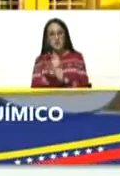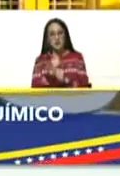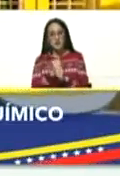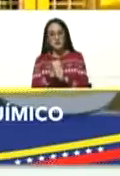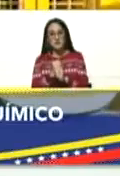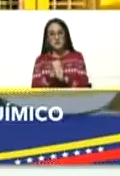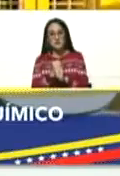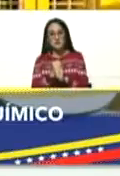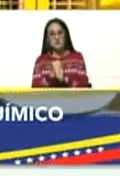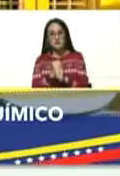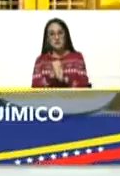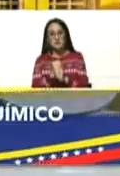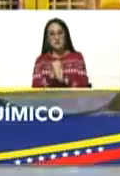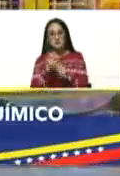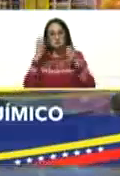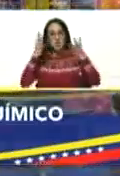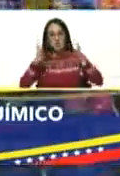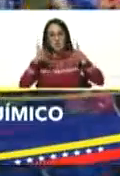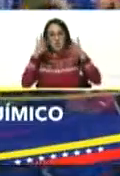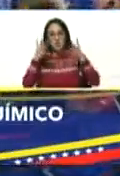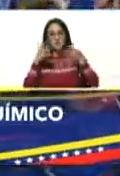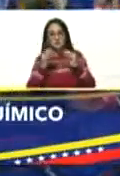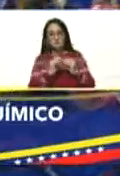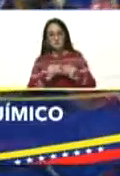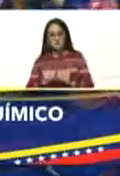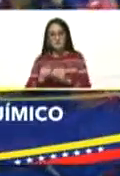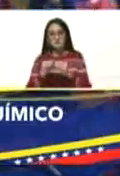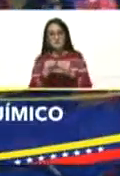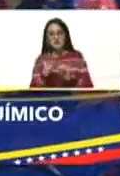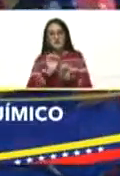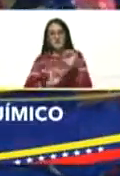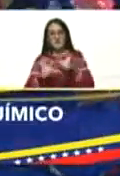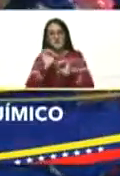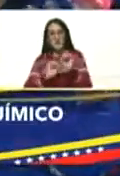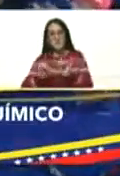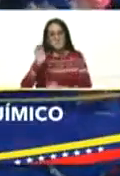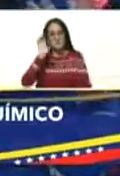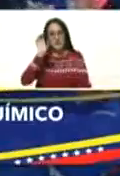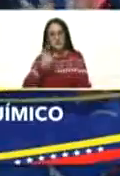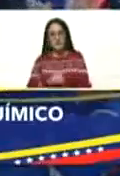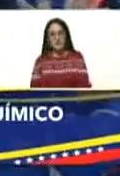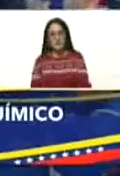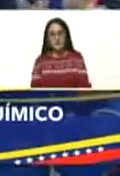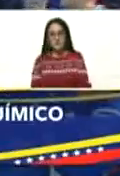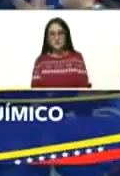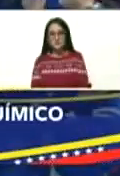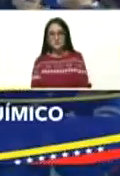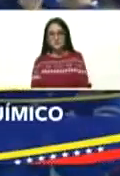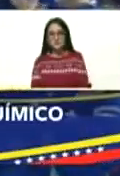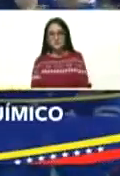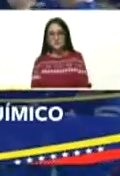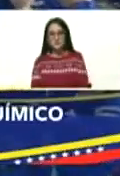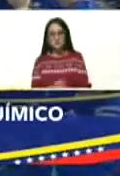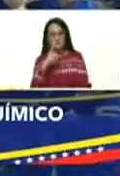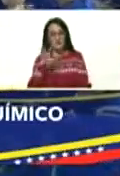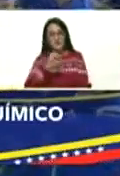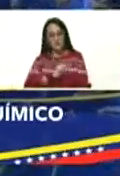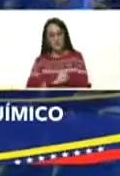milicianas, entrenados y armados para defender la patria. ¿Se dan